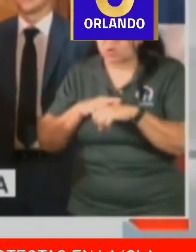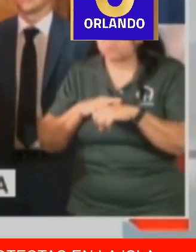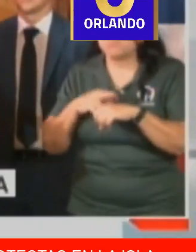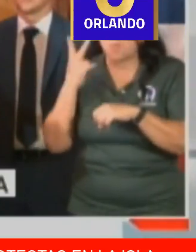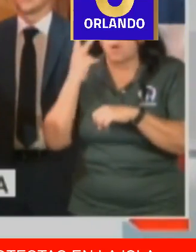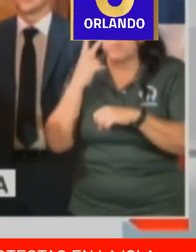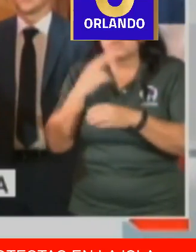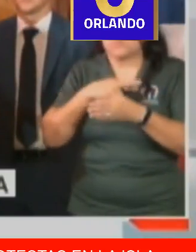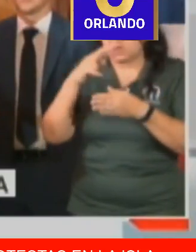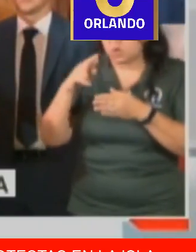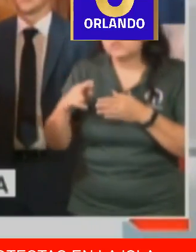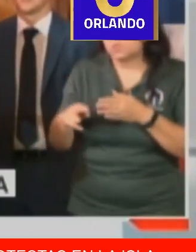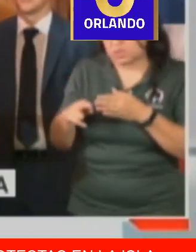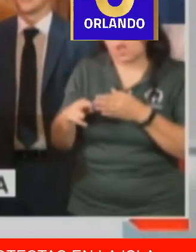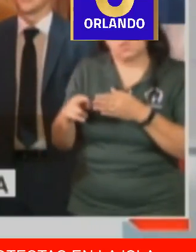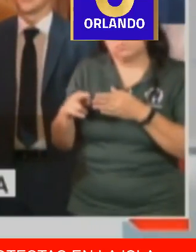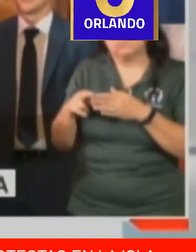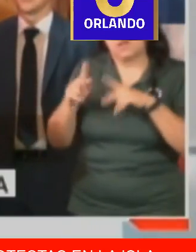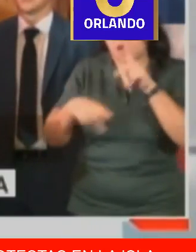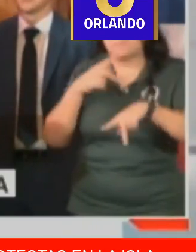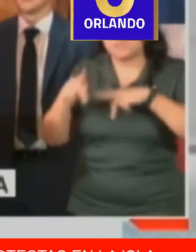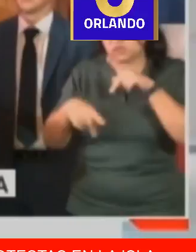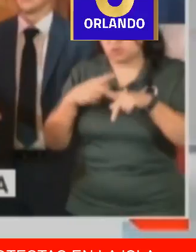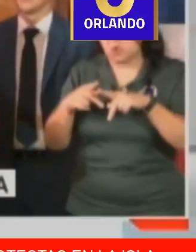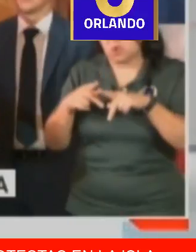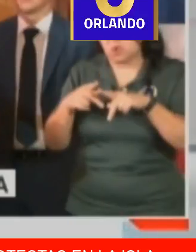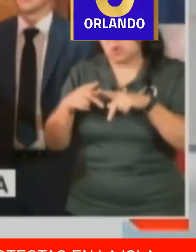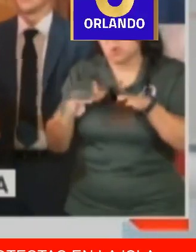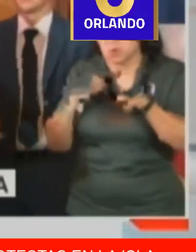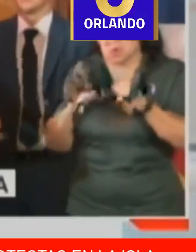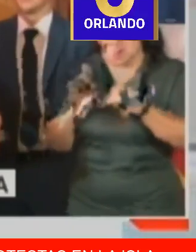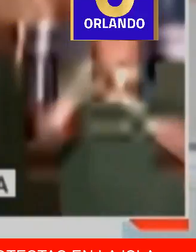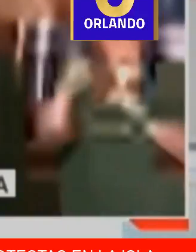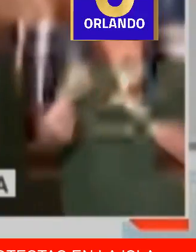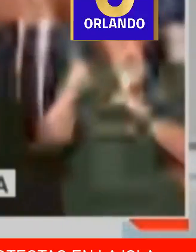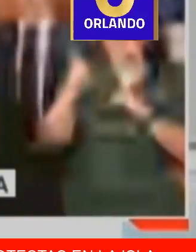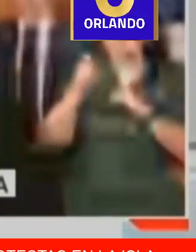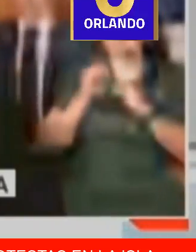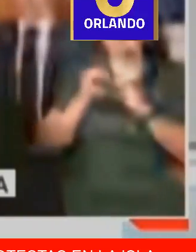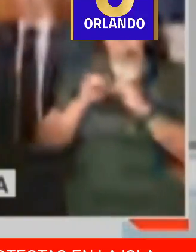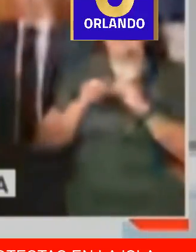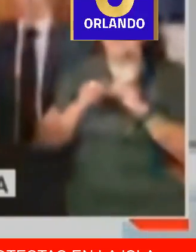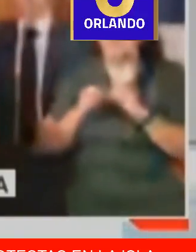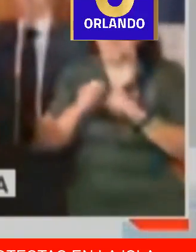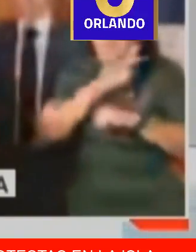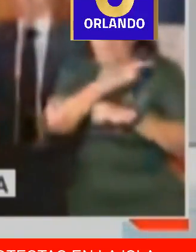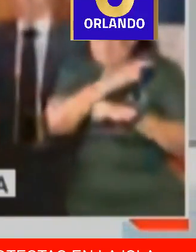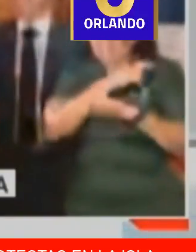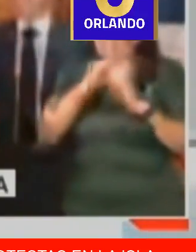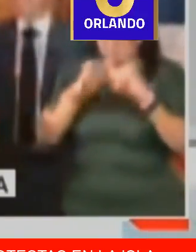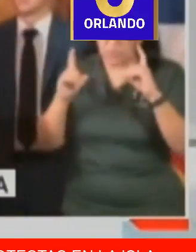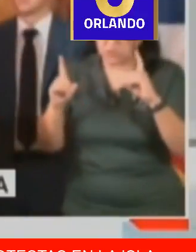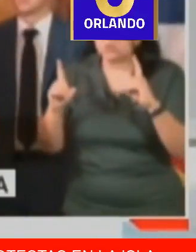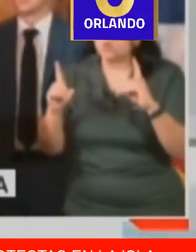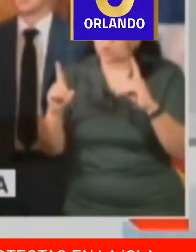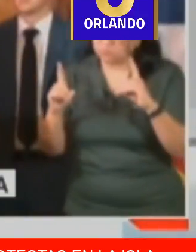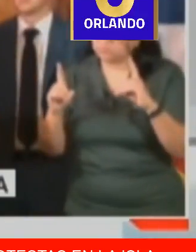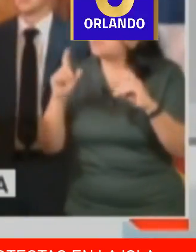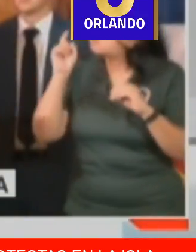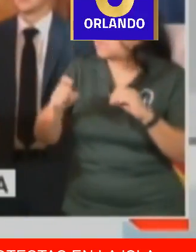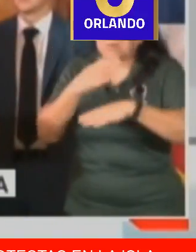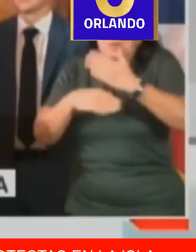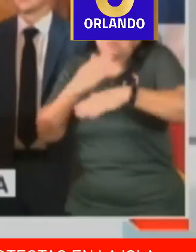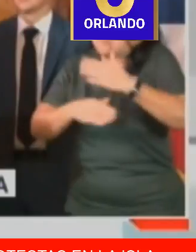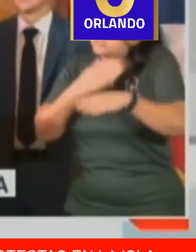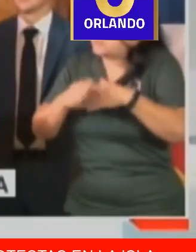los resultados para nuestra gente. Sobre la exsecretaria de Educación, pues mira, tiene que llevar a cabo el proceso, al